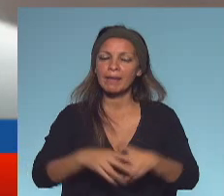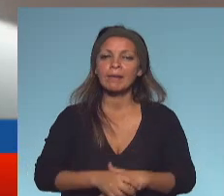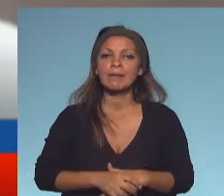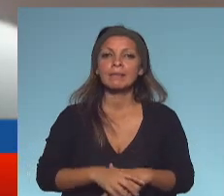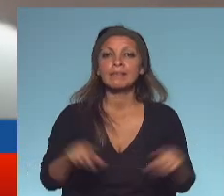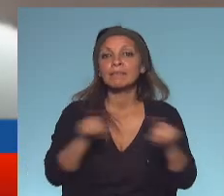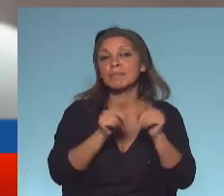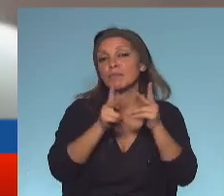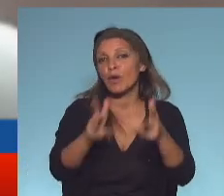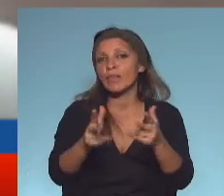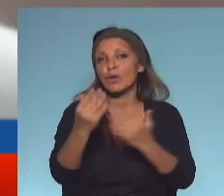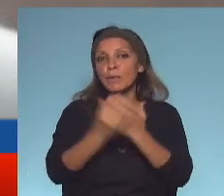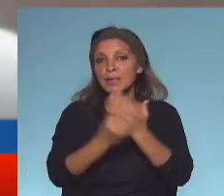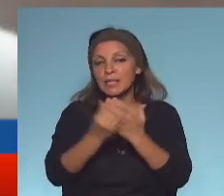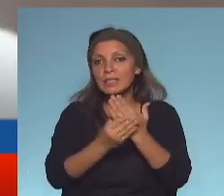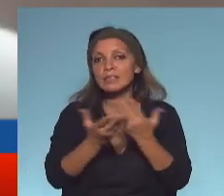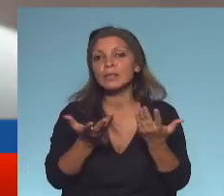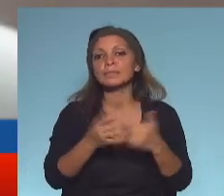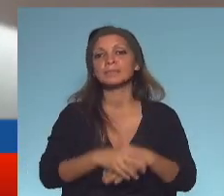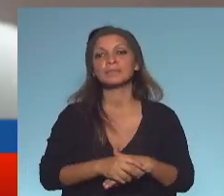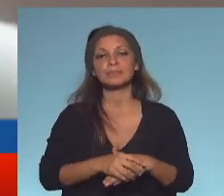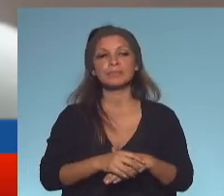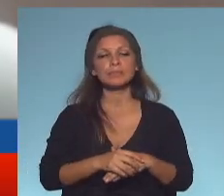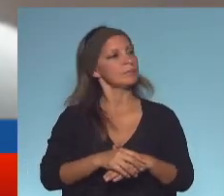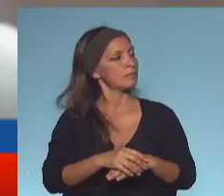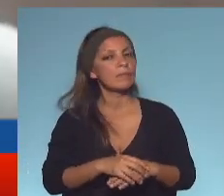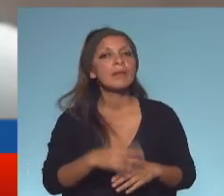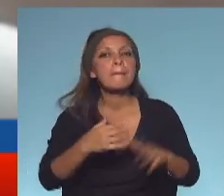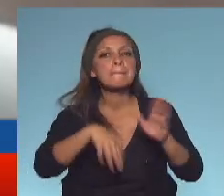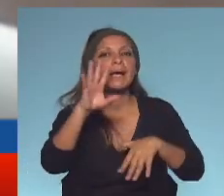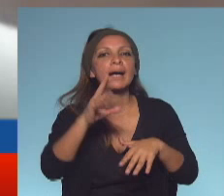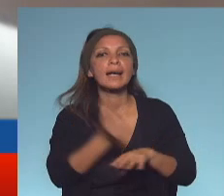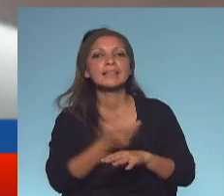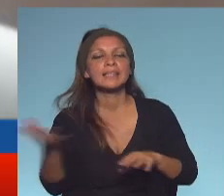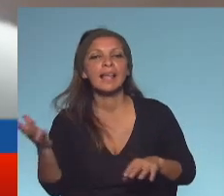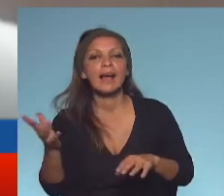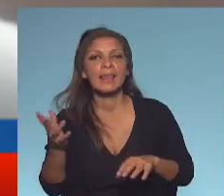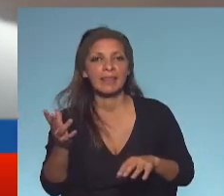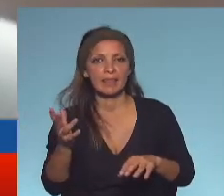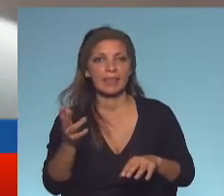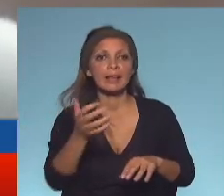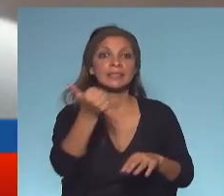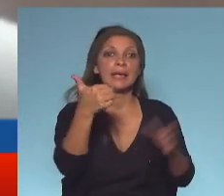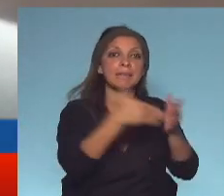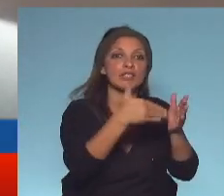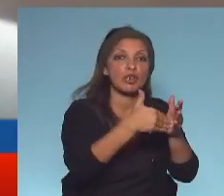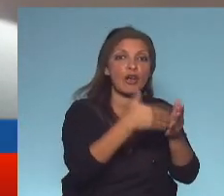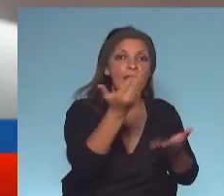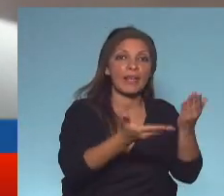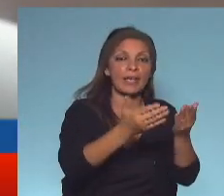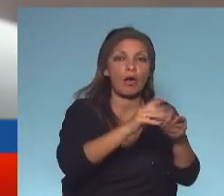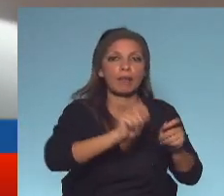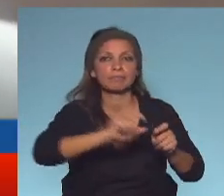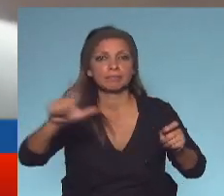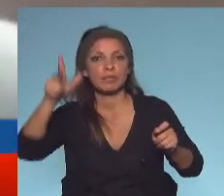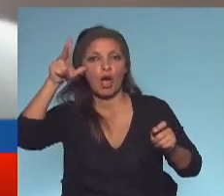el ministro, tiene una mayor cantidad de volumen. De 6 millones de kilos pasa a 8 millones